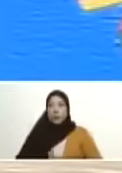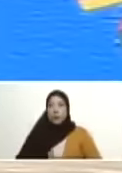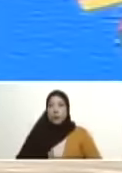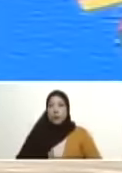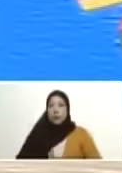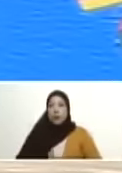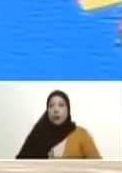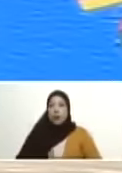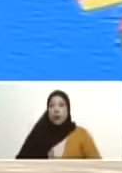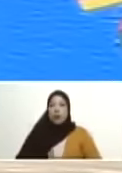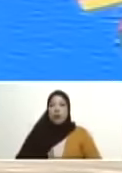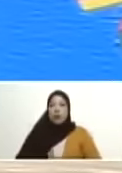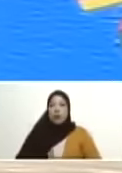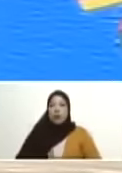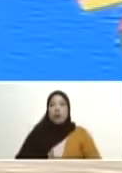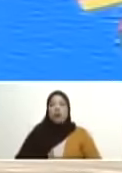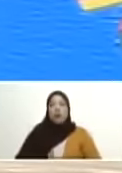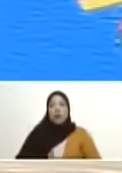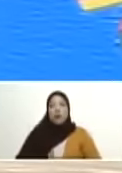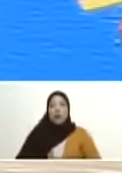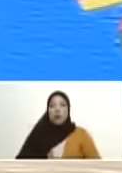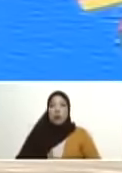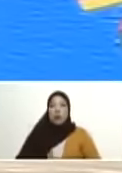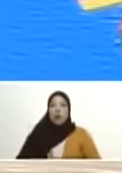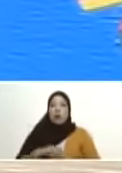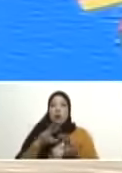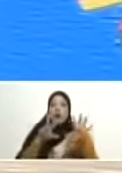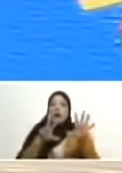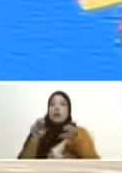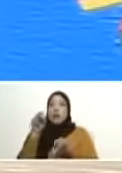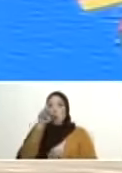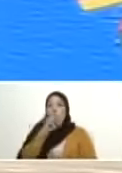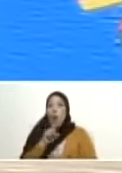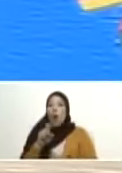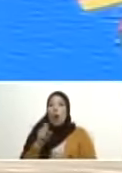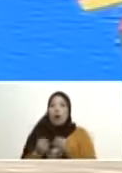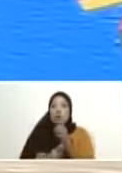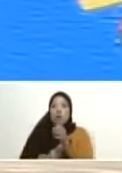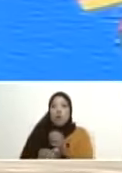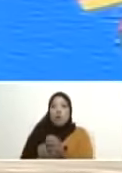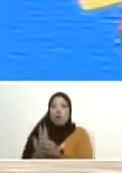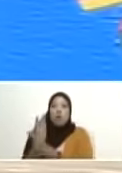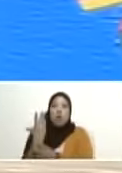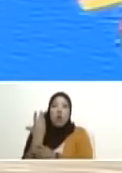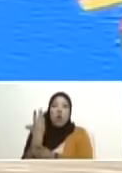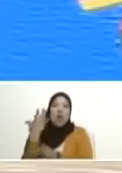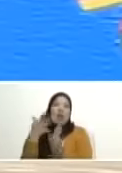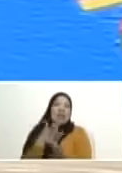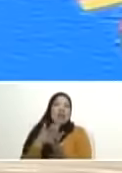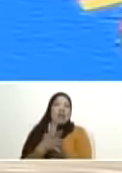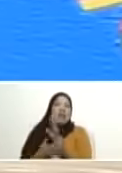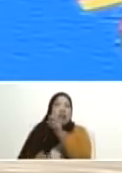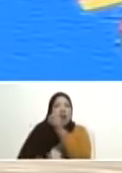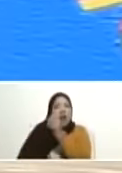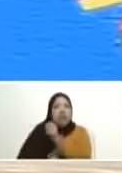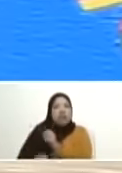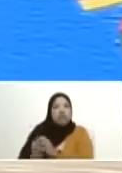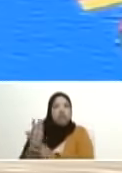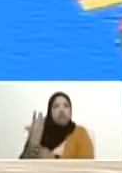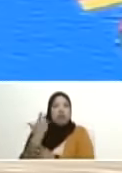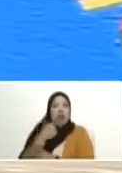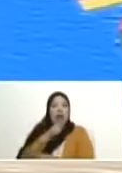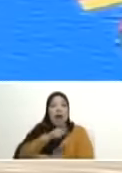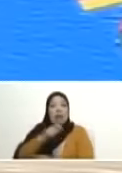Decía Mao, ¿no?, en los 70, que florezcan mil flores, que florezcan las